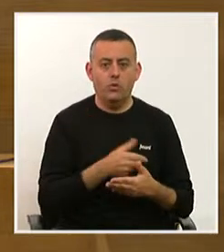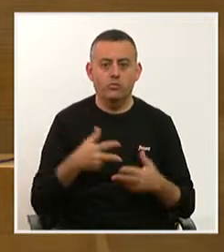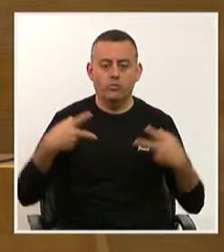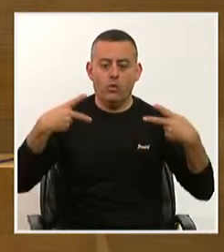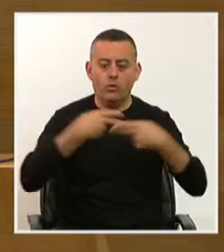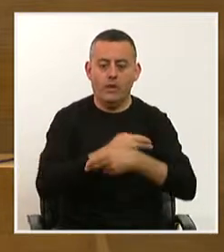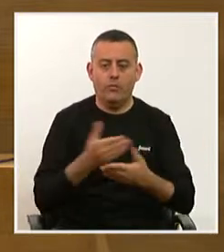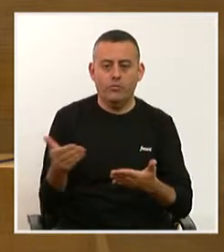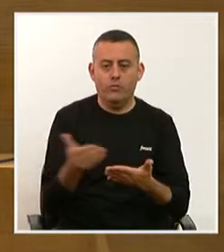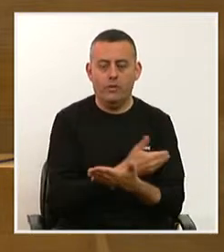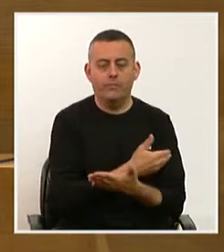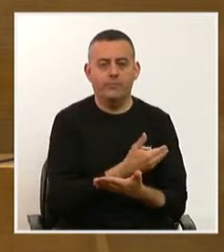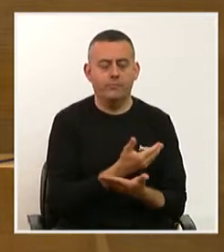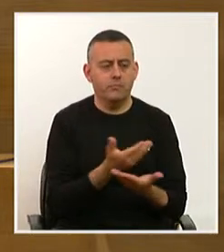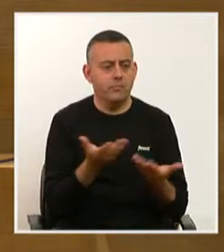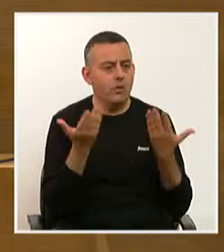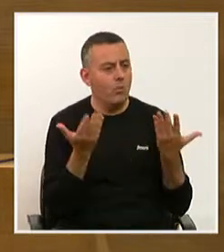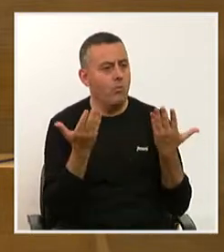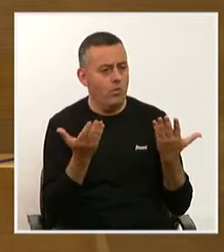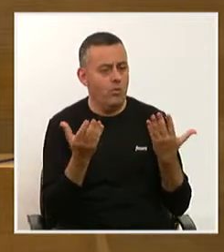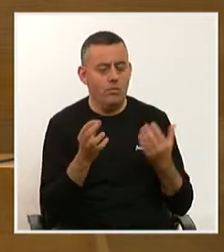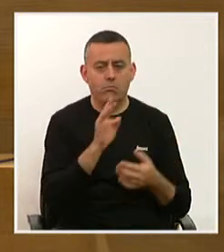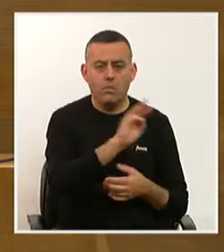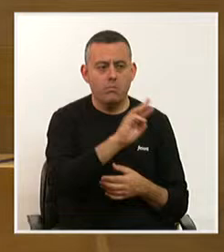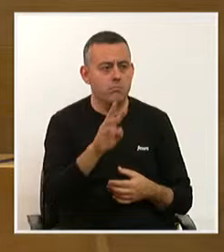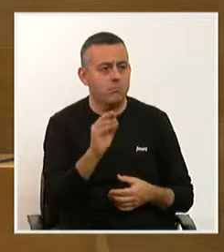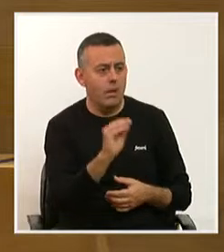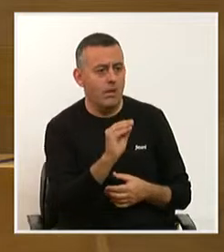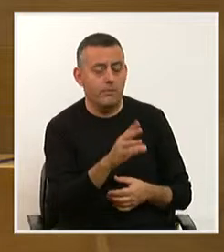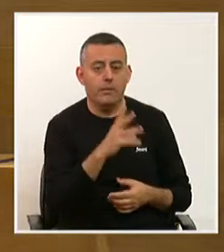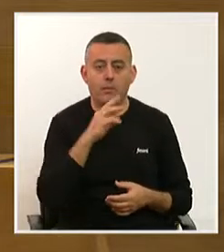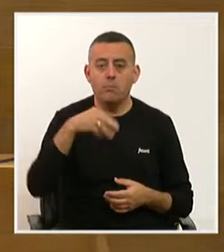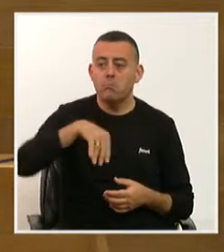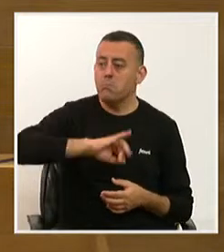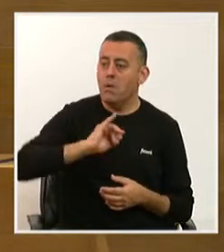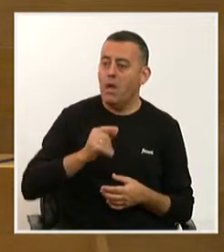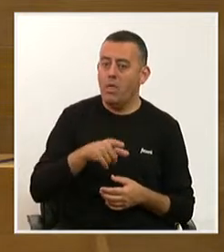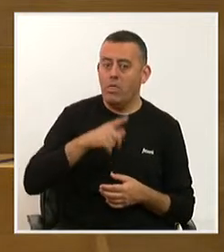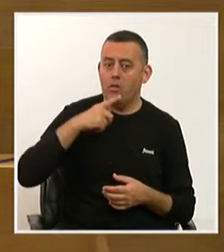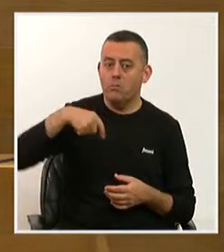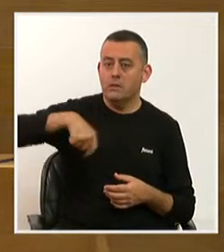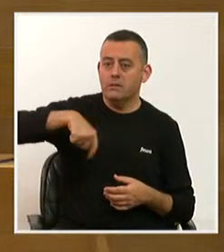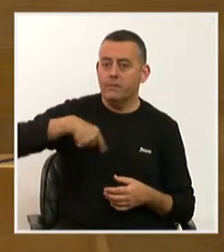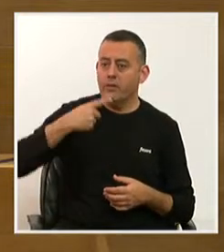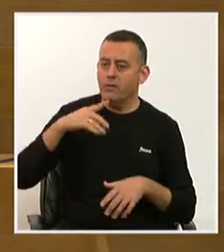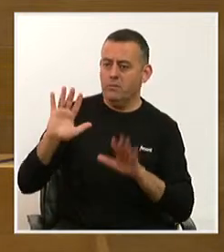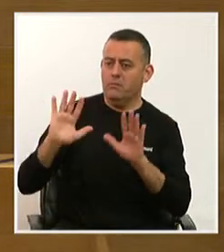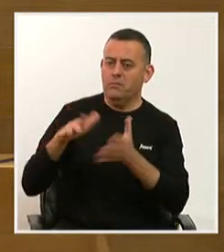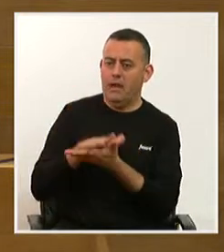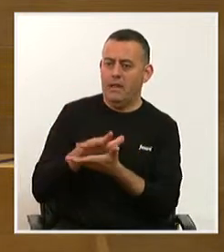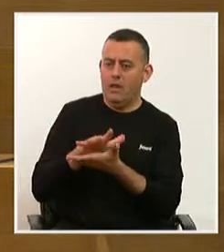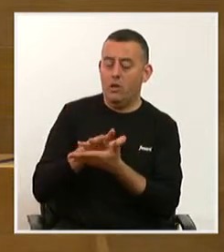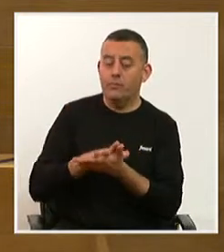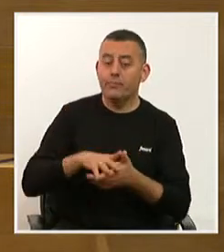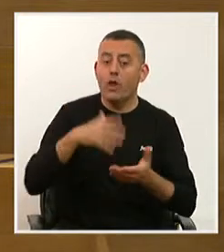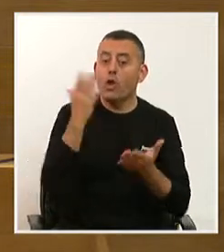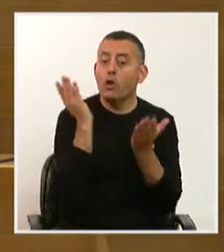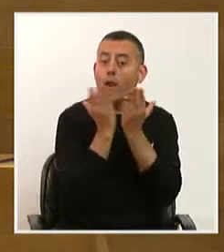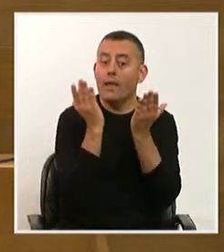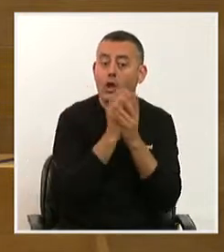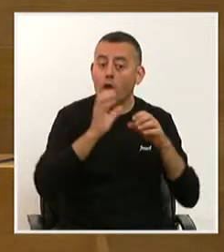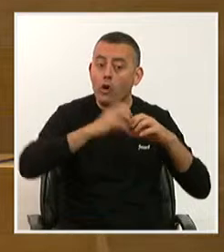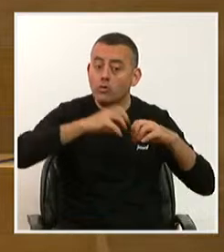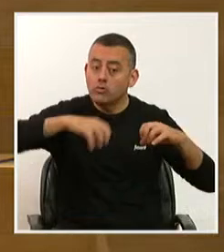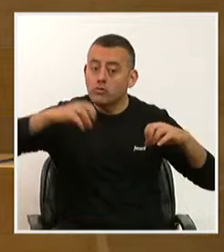conaba fens va a dir tranquilos señorón va tranquilos vamos a hacer más colegios con menos dinero es decir que andaba de Cara